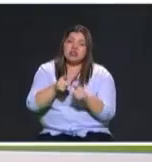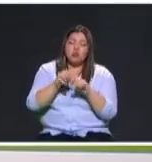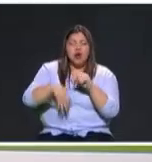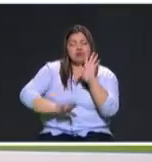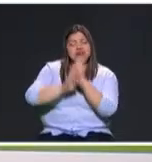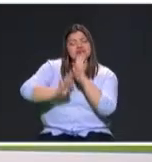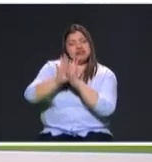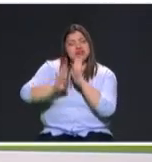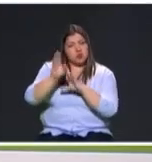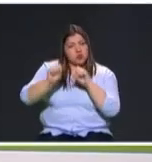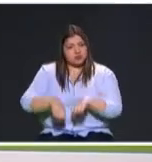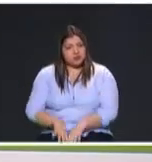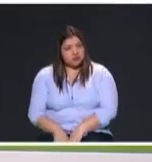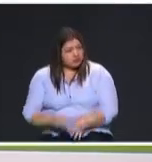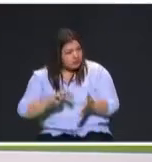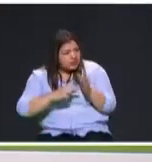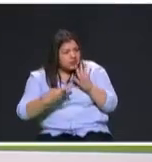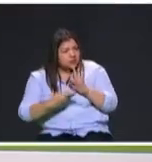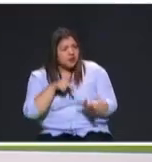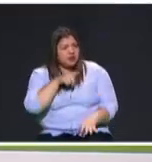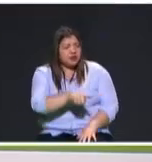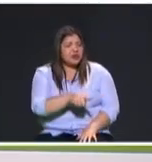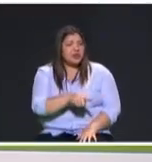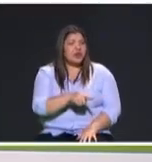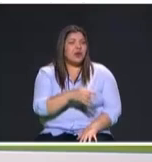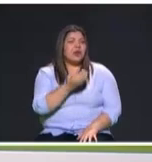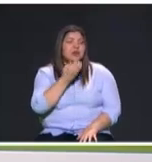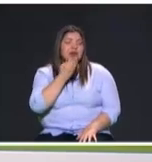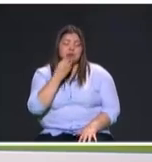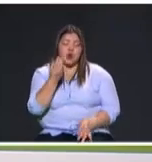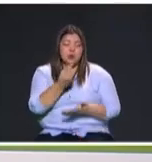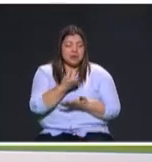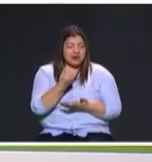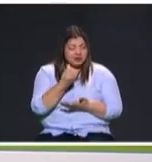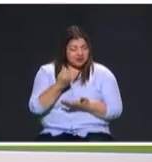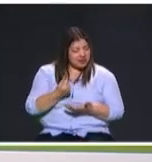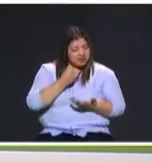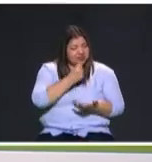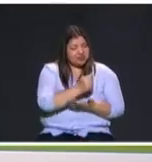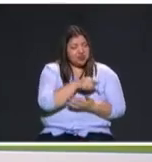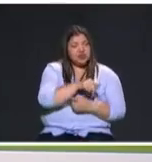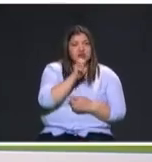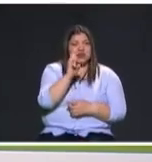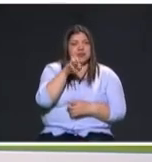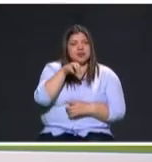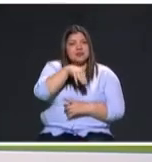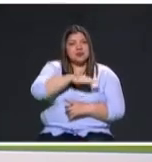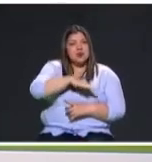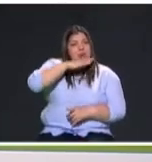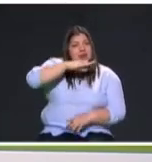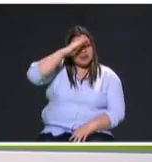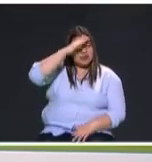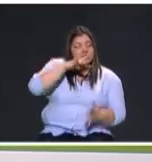quiere decir que usted modificaría por ejemplo el porcentaje de las transferencias y dbm a la ciudad de medellín con la que se hacen proyectos